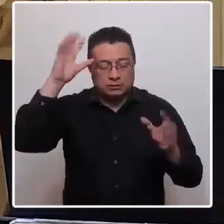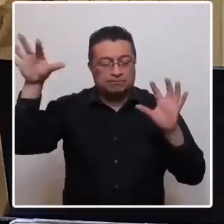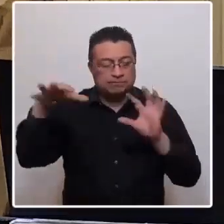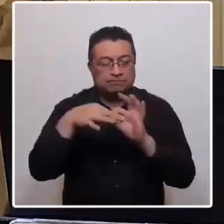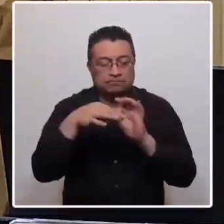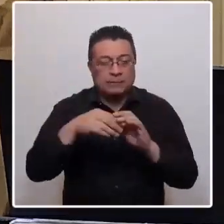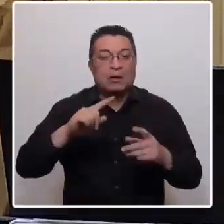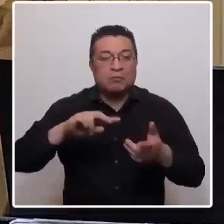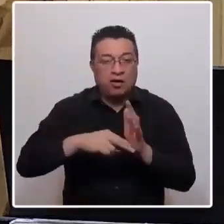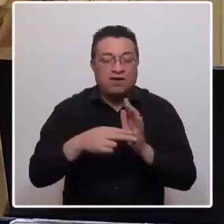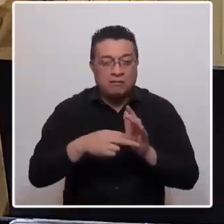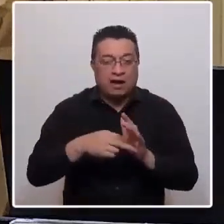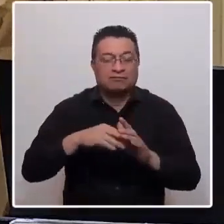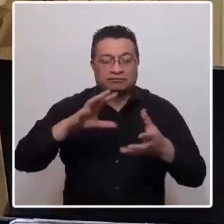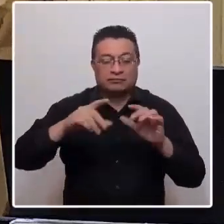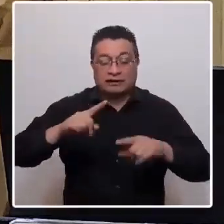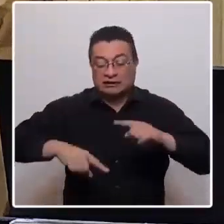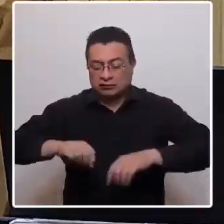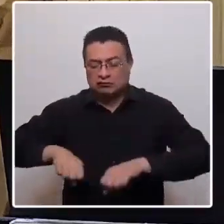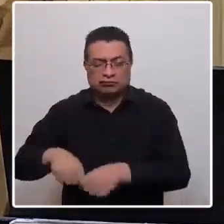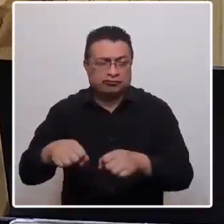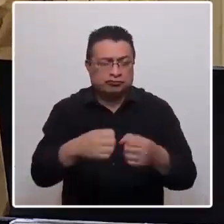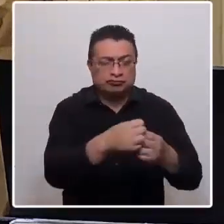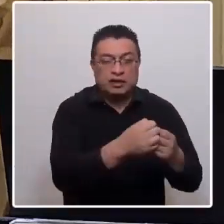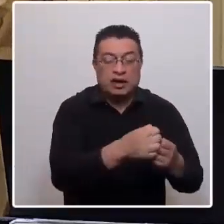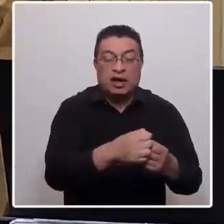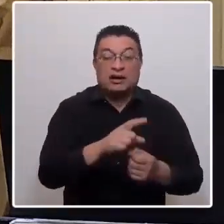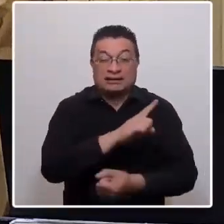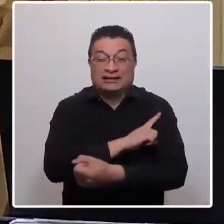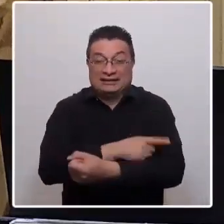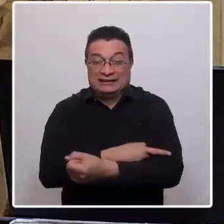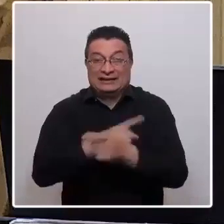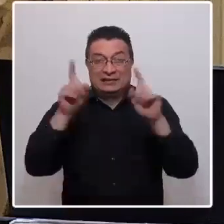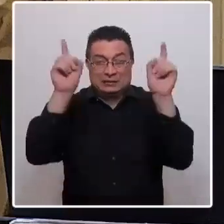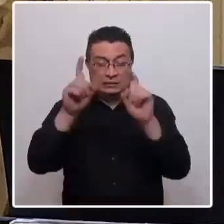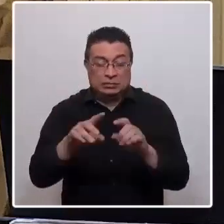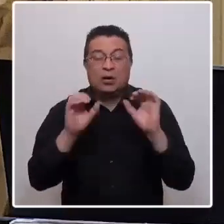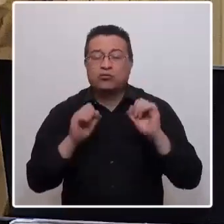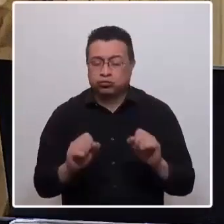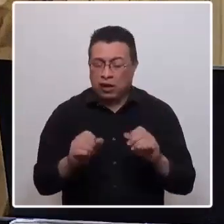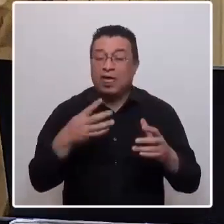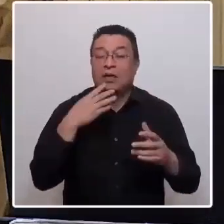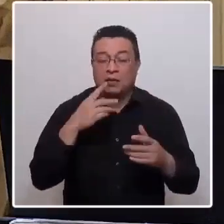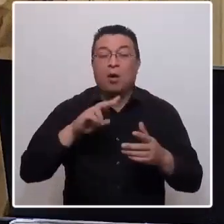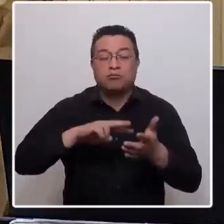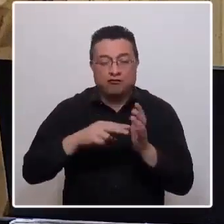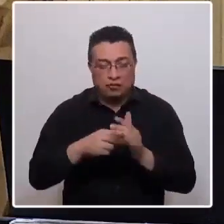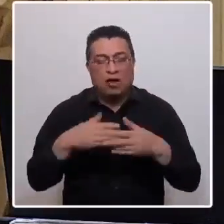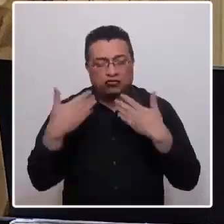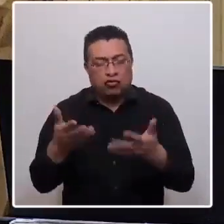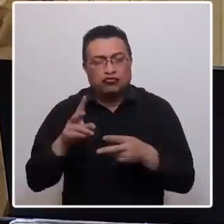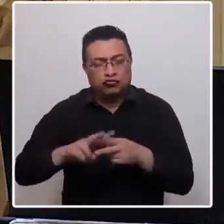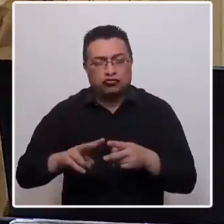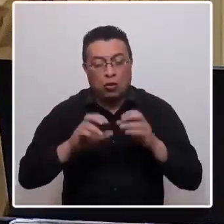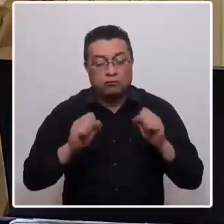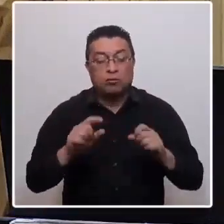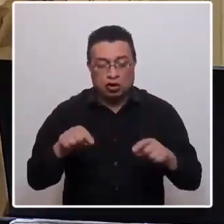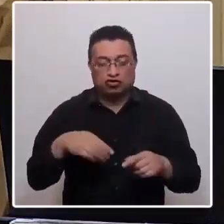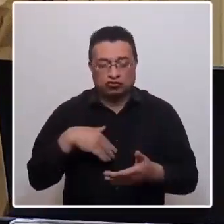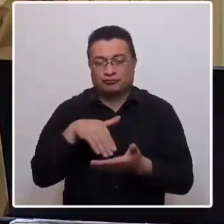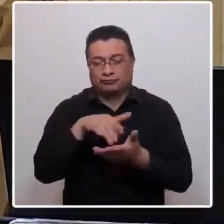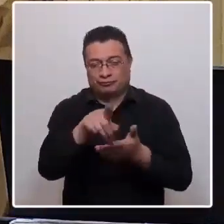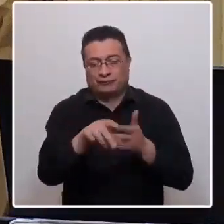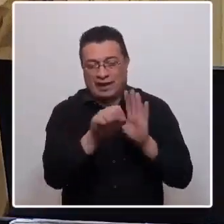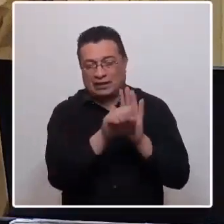ecosistémica y la destrucción de los suelos. La energía es una forma de abordar todos estos problemas y traer soluciones. Por esto voy a rechazar ese